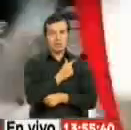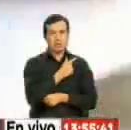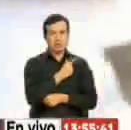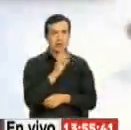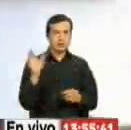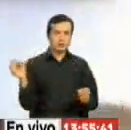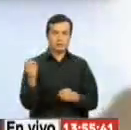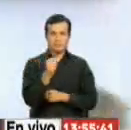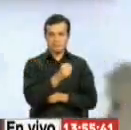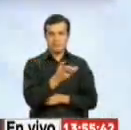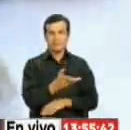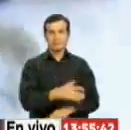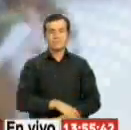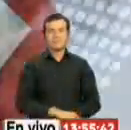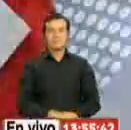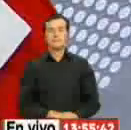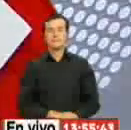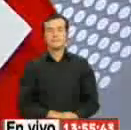quito